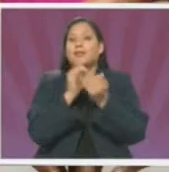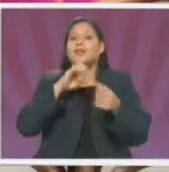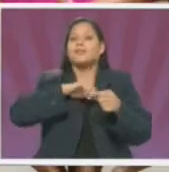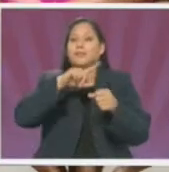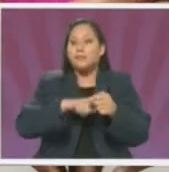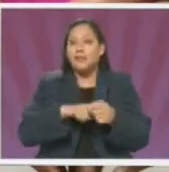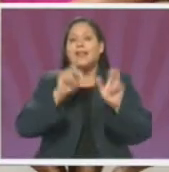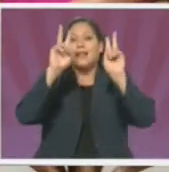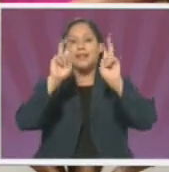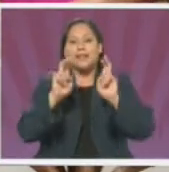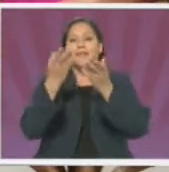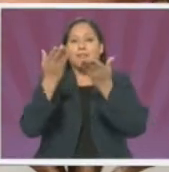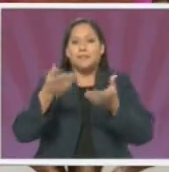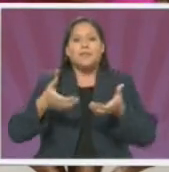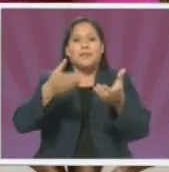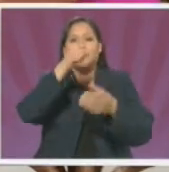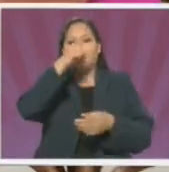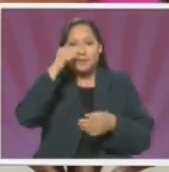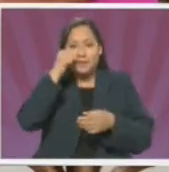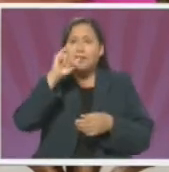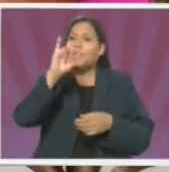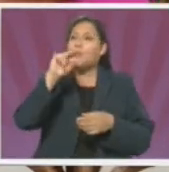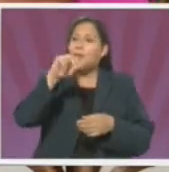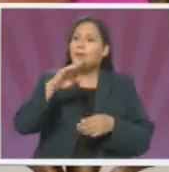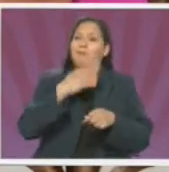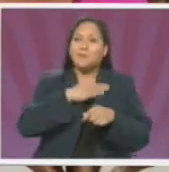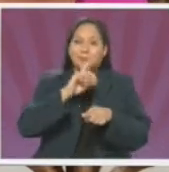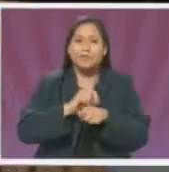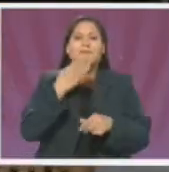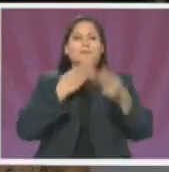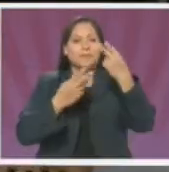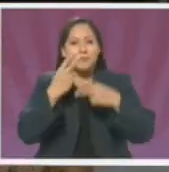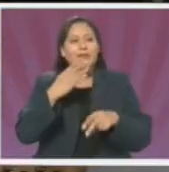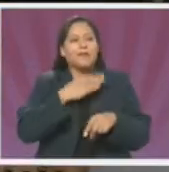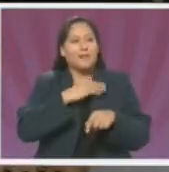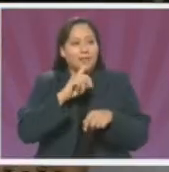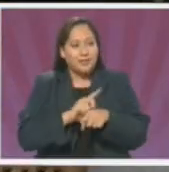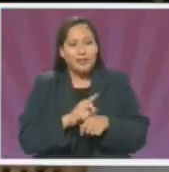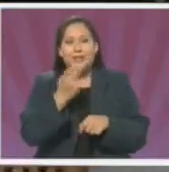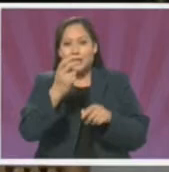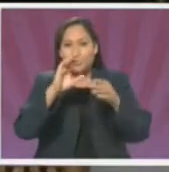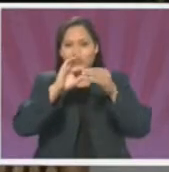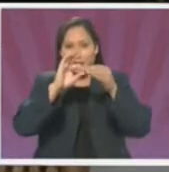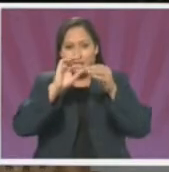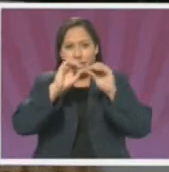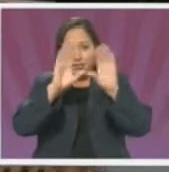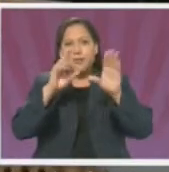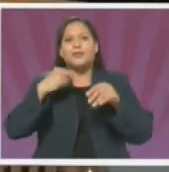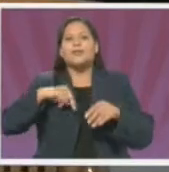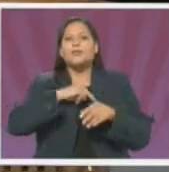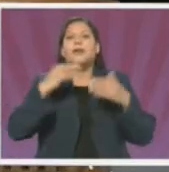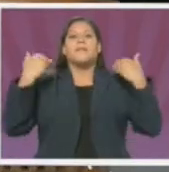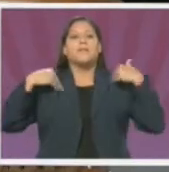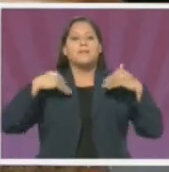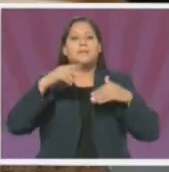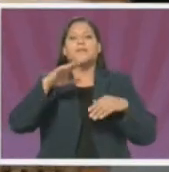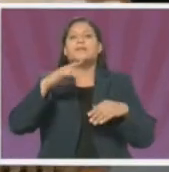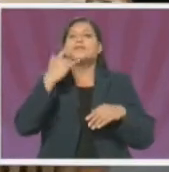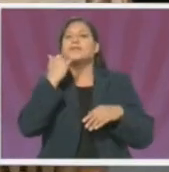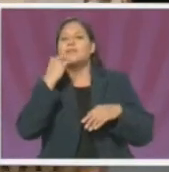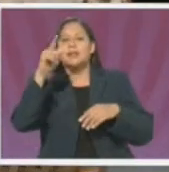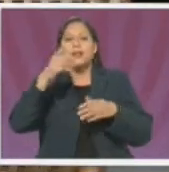específico hablar de la Colonia Juárez. Juan, muy buenos días, bienvenido. Buenos días, en efecto nos vamos a dar una vuelta por la Colonia Juárez,